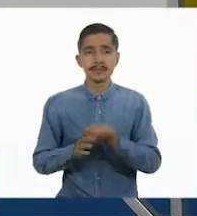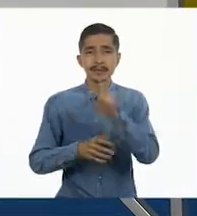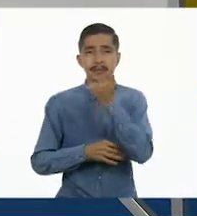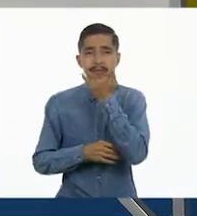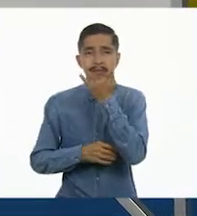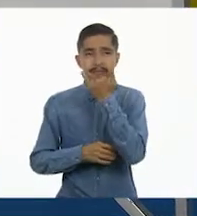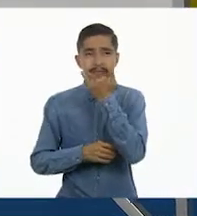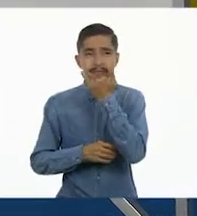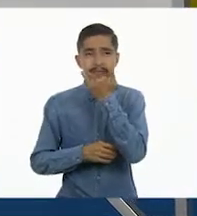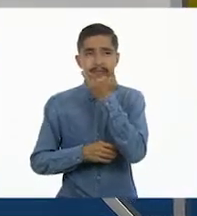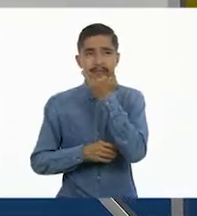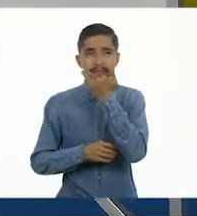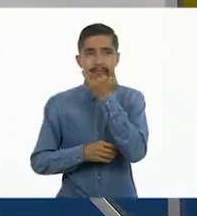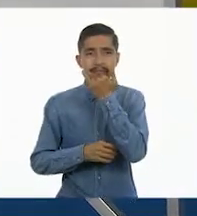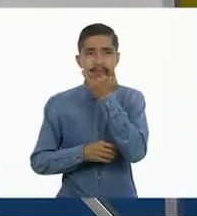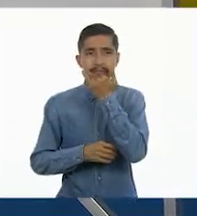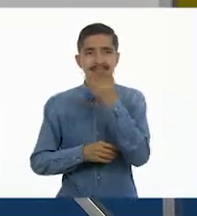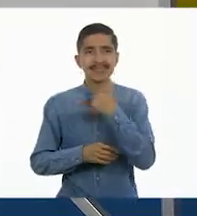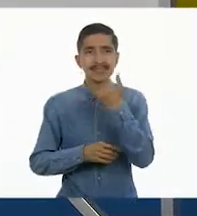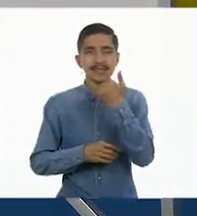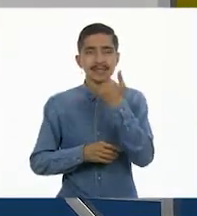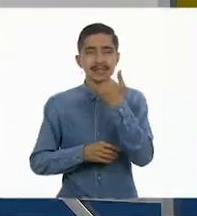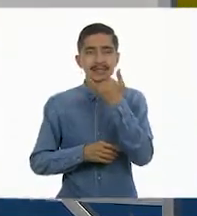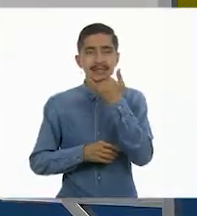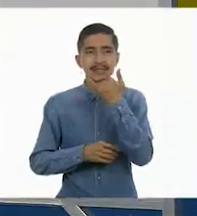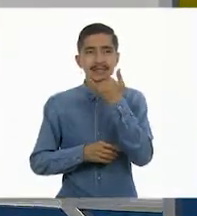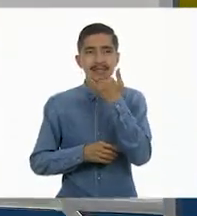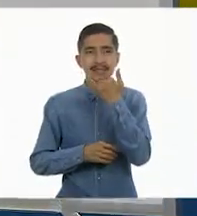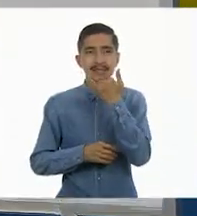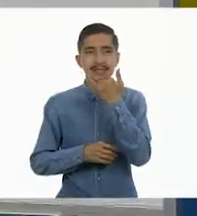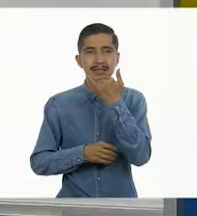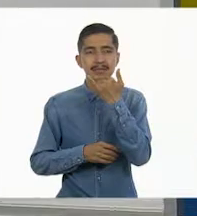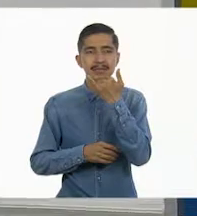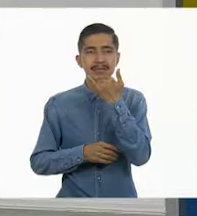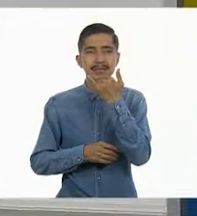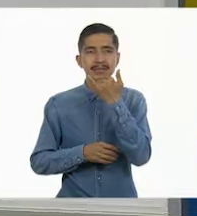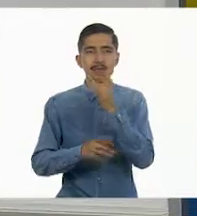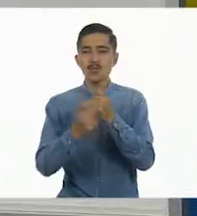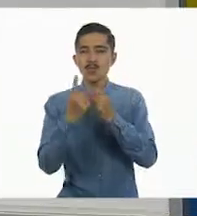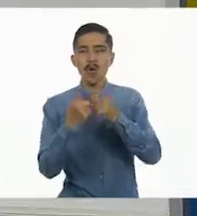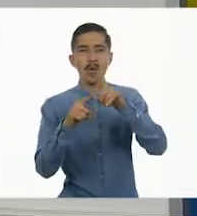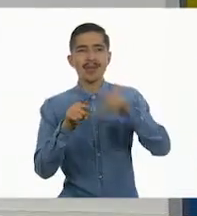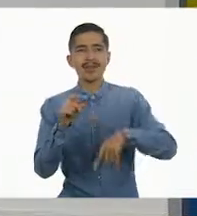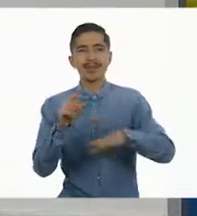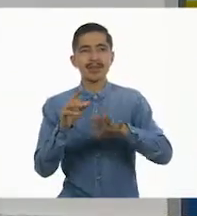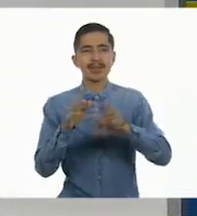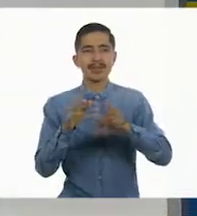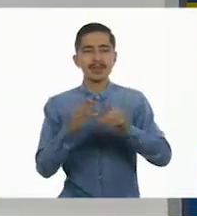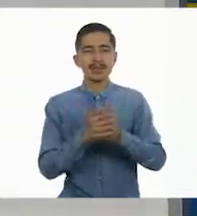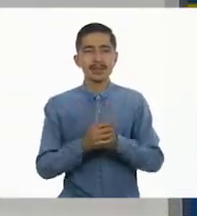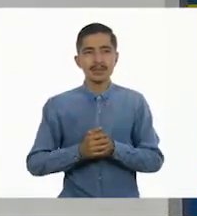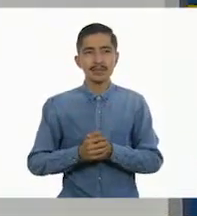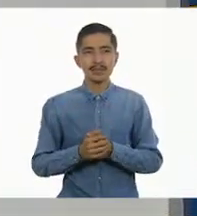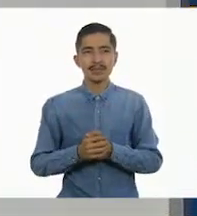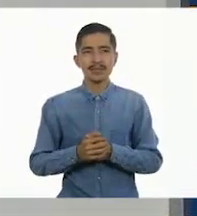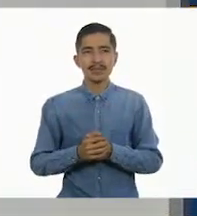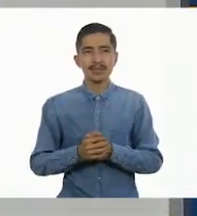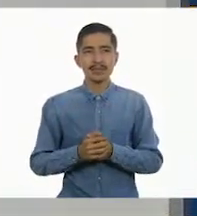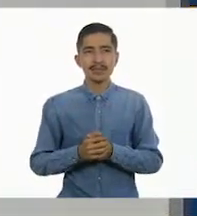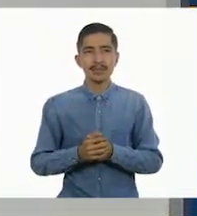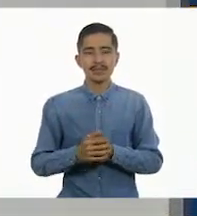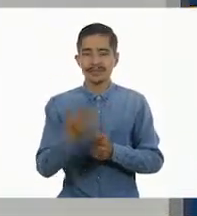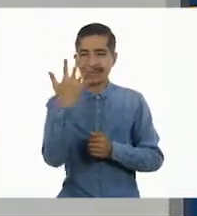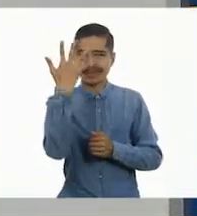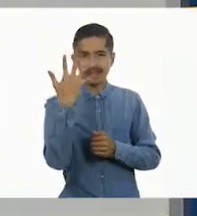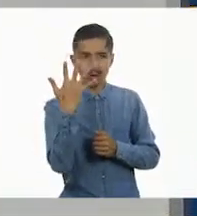Perdón. Ay, pero le habíamos... Yo me di cuenta. Sí, que le habíamos quitado uno, Ajá, ¿verdad? Porque sí. le pedimos. Se queda